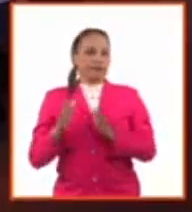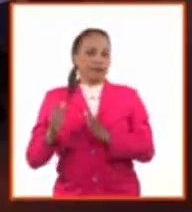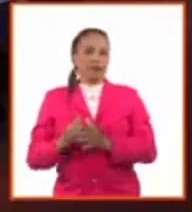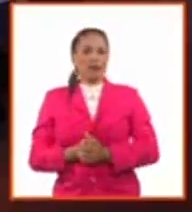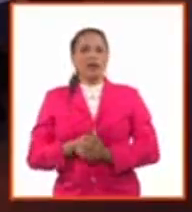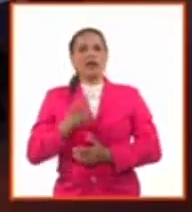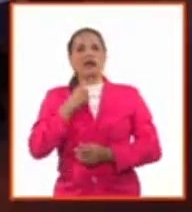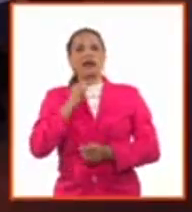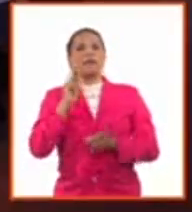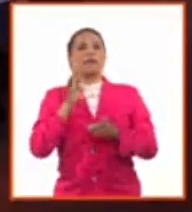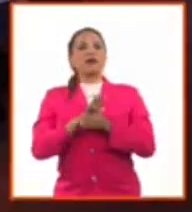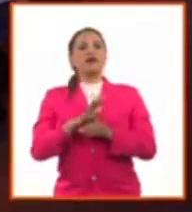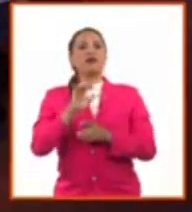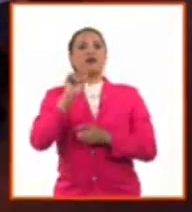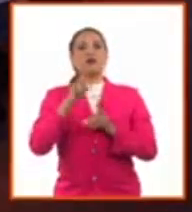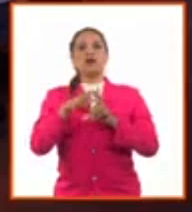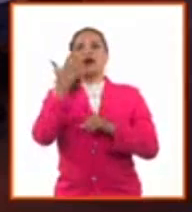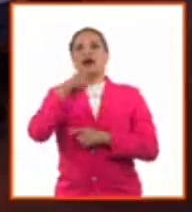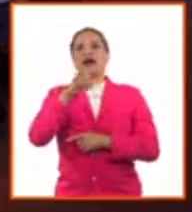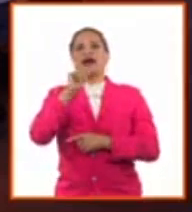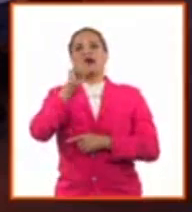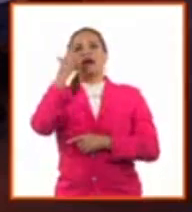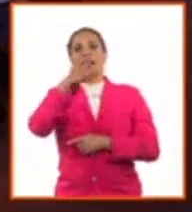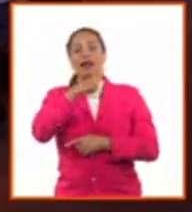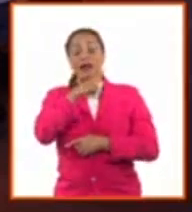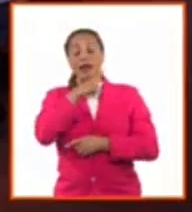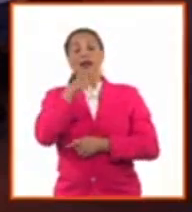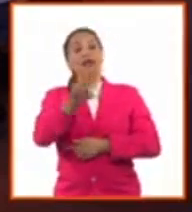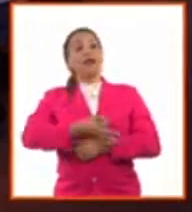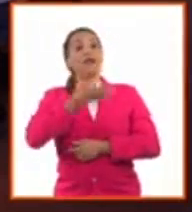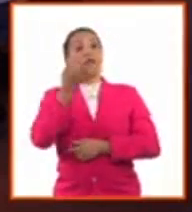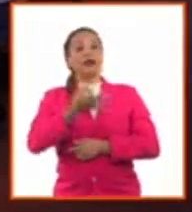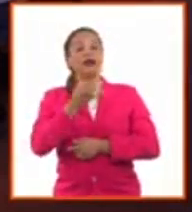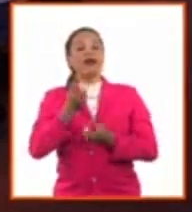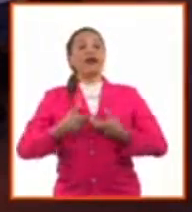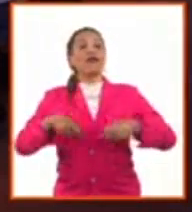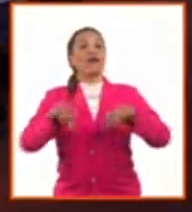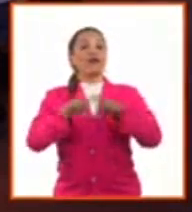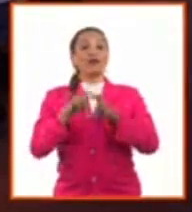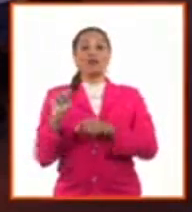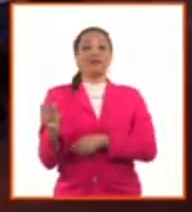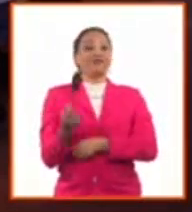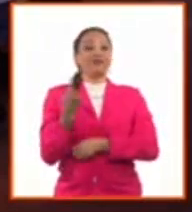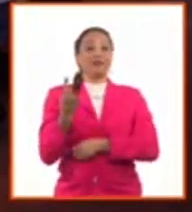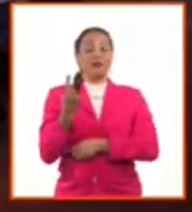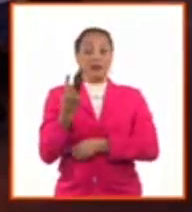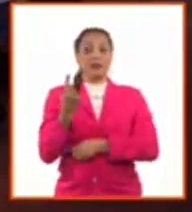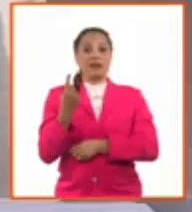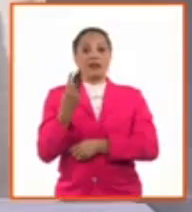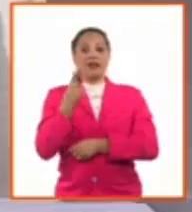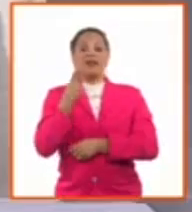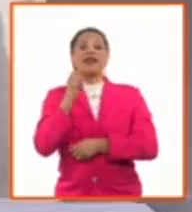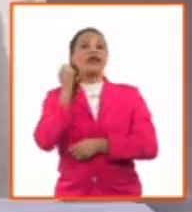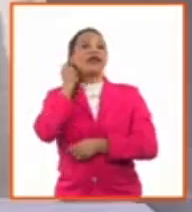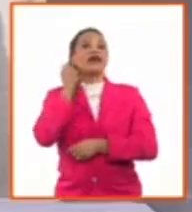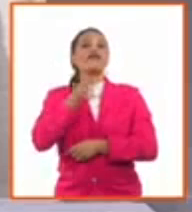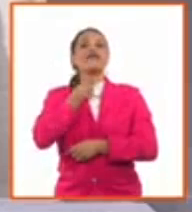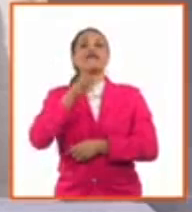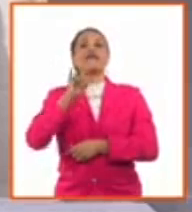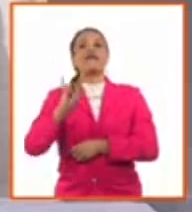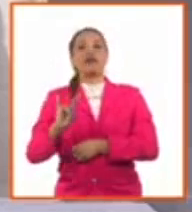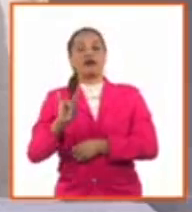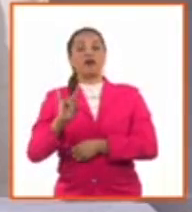principio de un escenario sui generis que va a tener el Congreso. Por primera vez el Congreso de la FEU